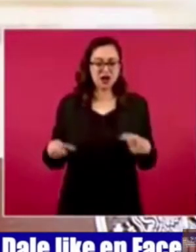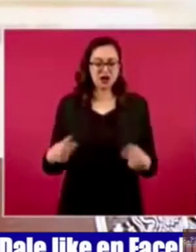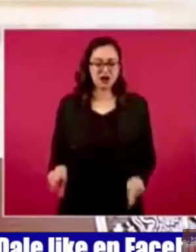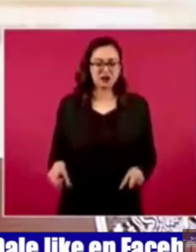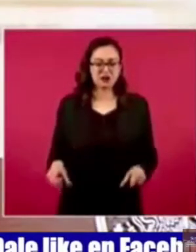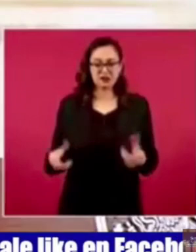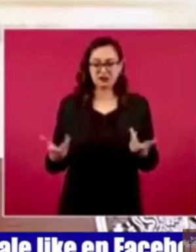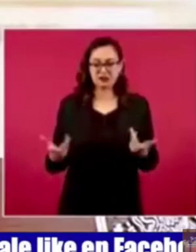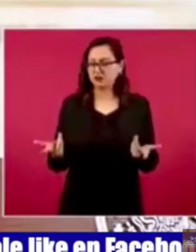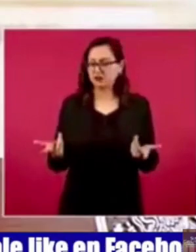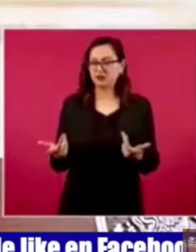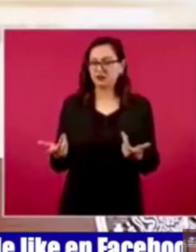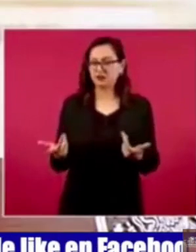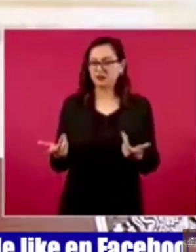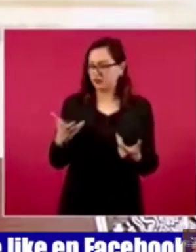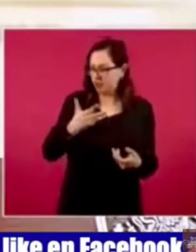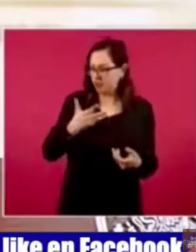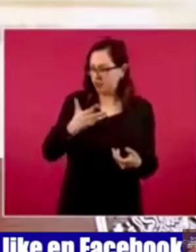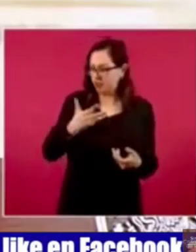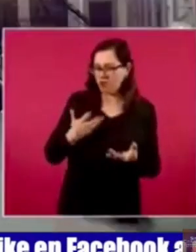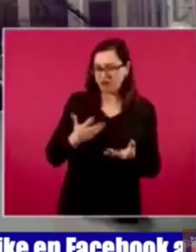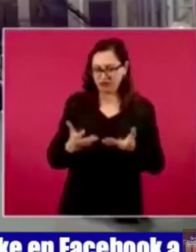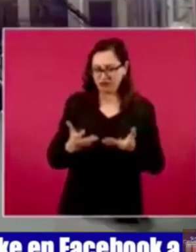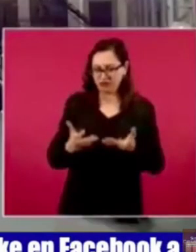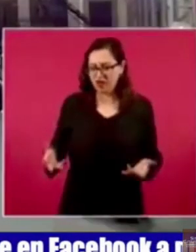son ejidatarios.